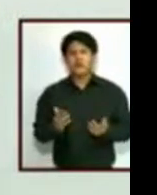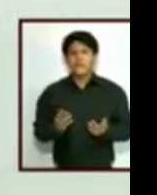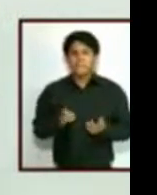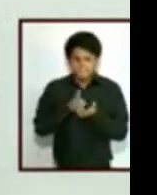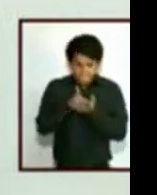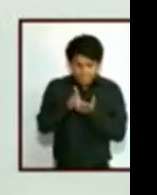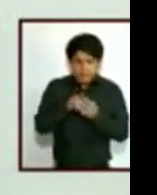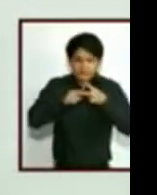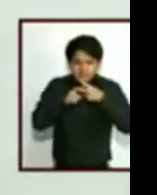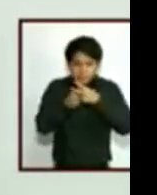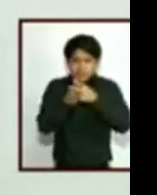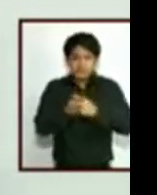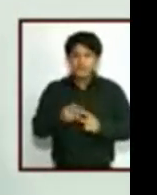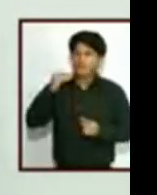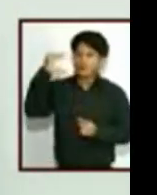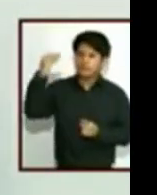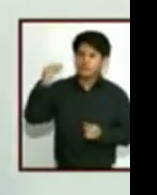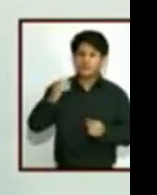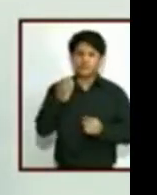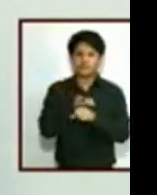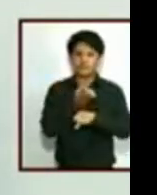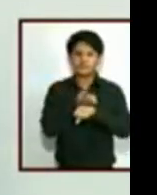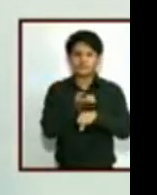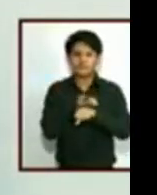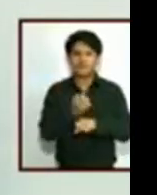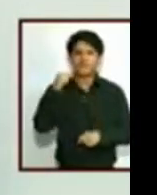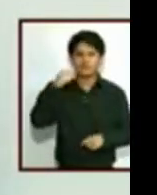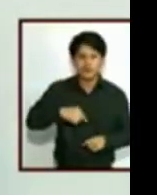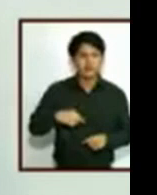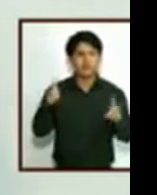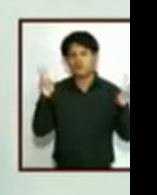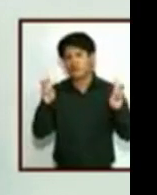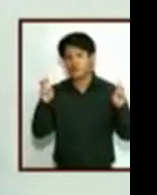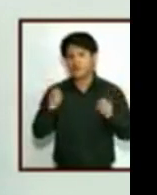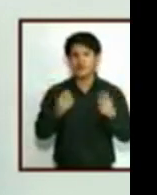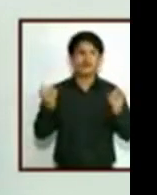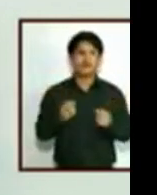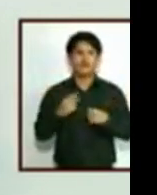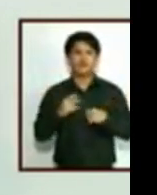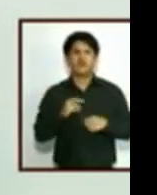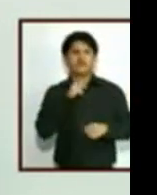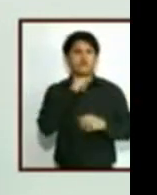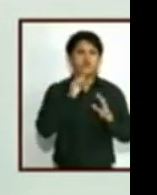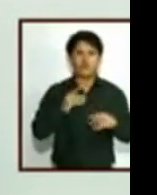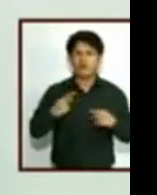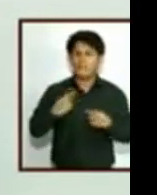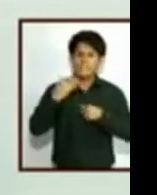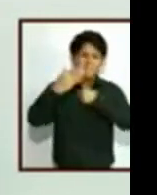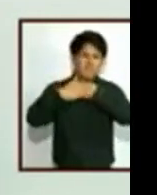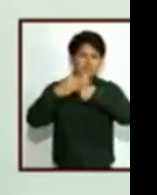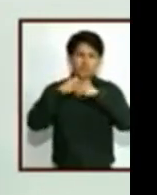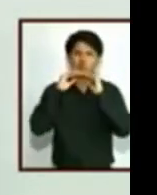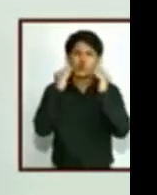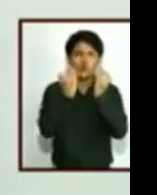de iniciativa tiene que estar en el Congreso del Estado y este es uno de los temas polémicos que tiene que decidir el próximo Congreso.